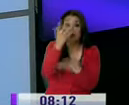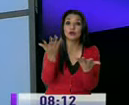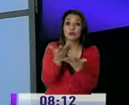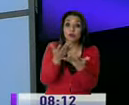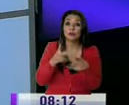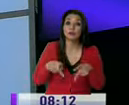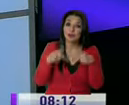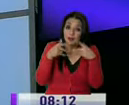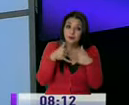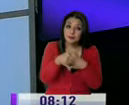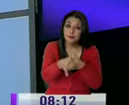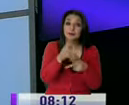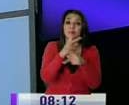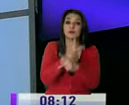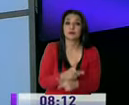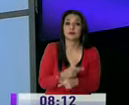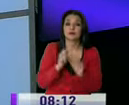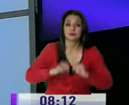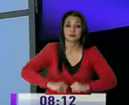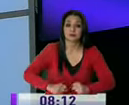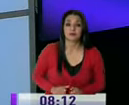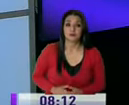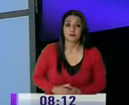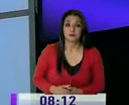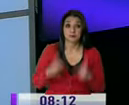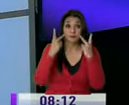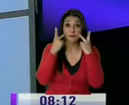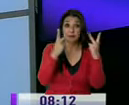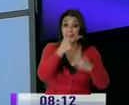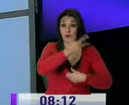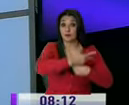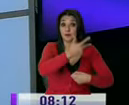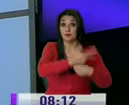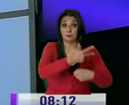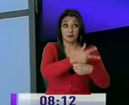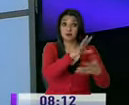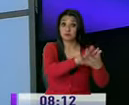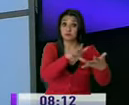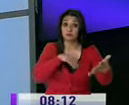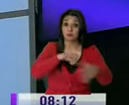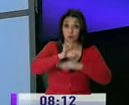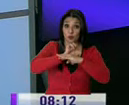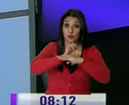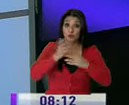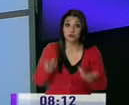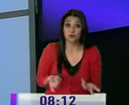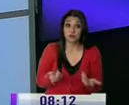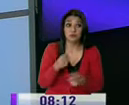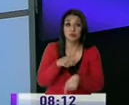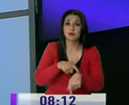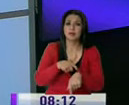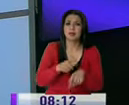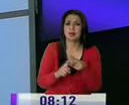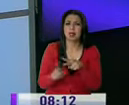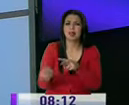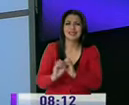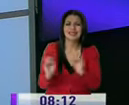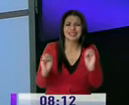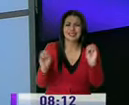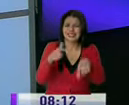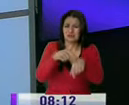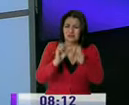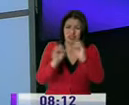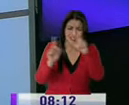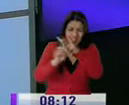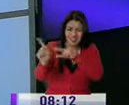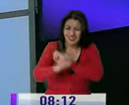con ellos y tener la precaución del caso. Mire el reflejo de este volcán de fuego en Guatemala. No tuvieron tiempo ni para